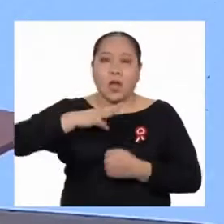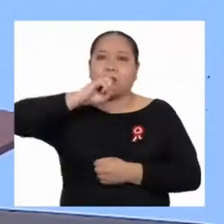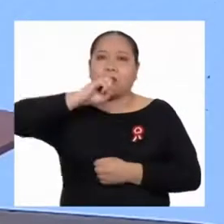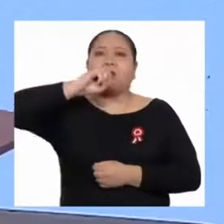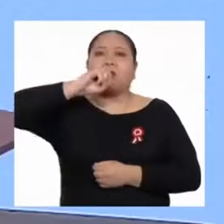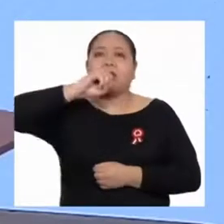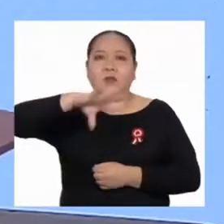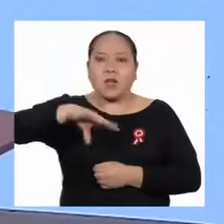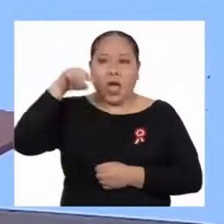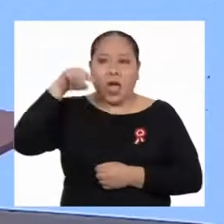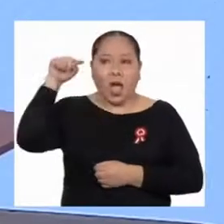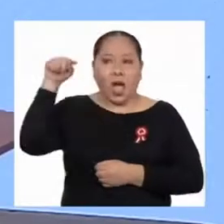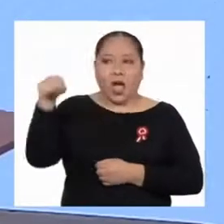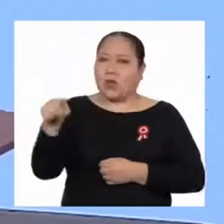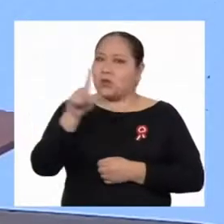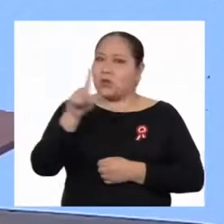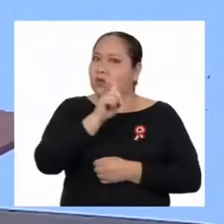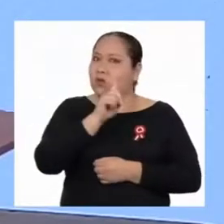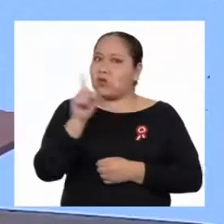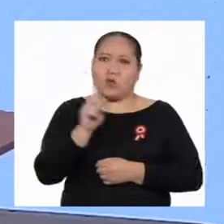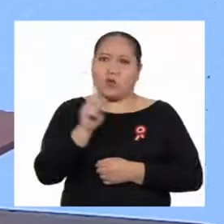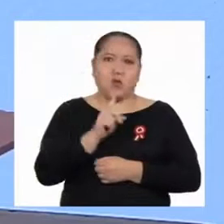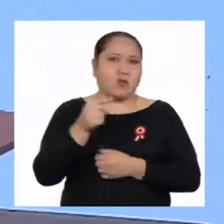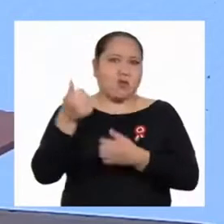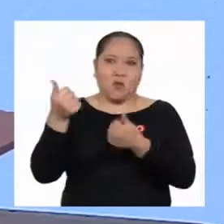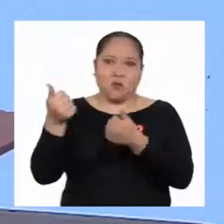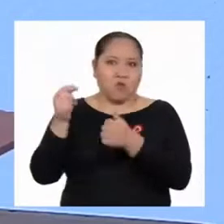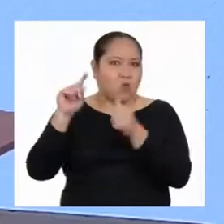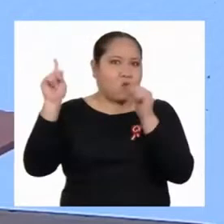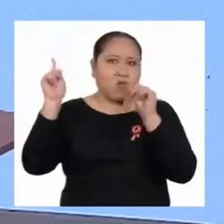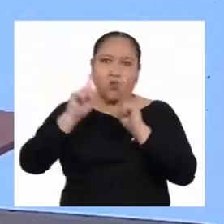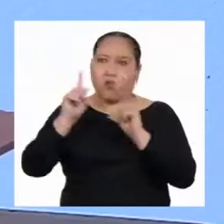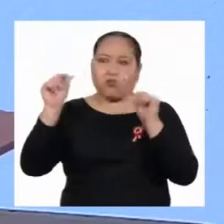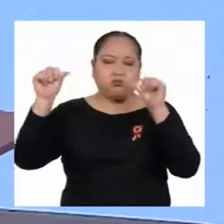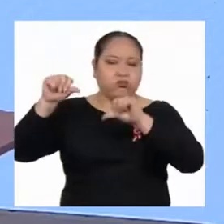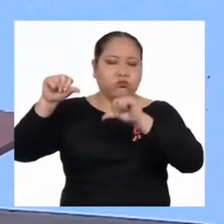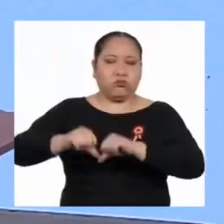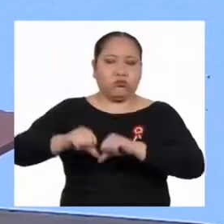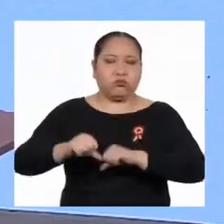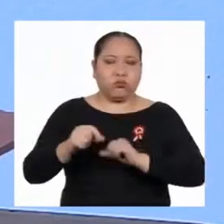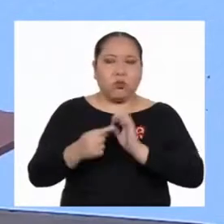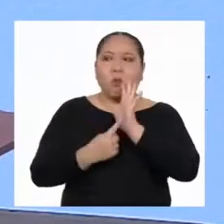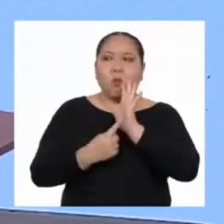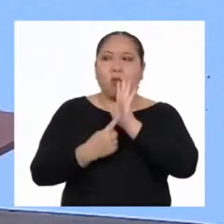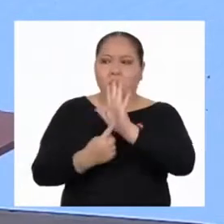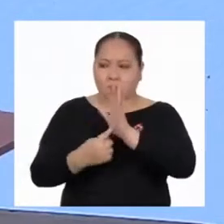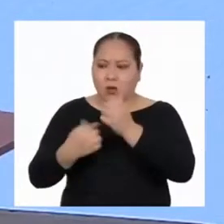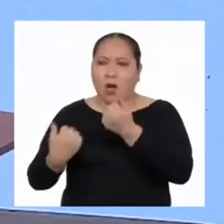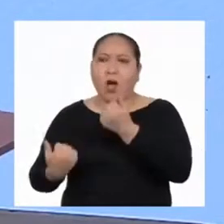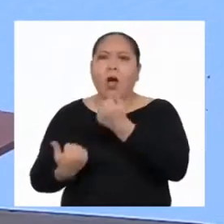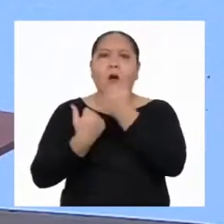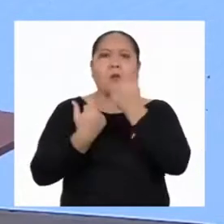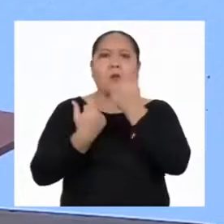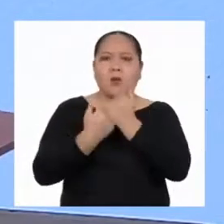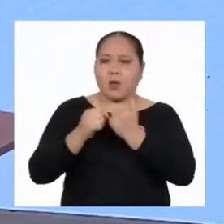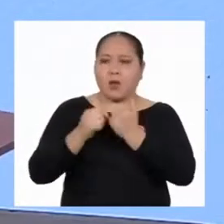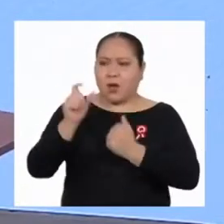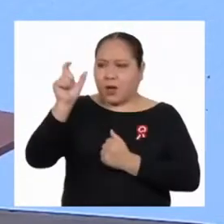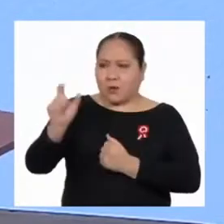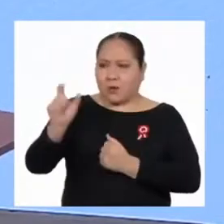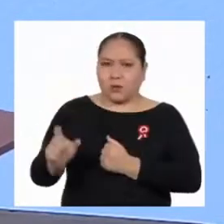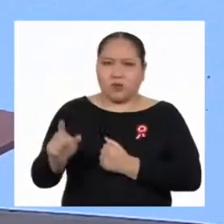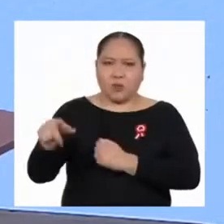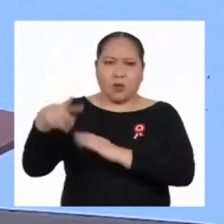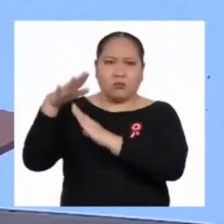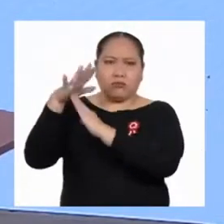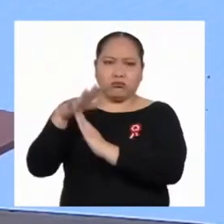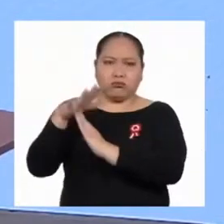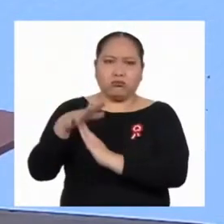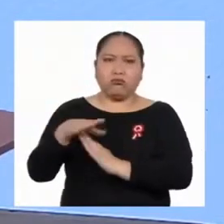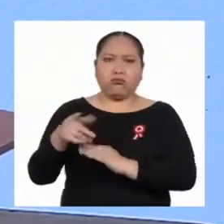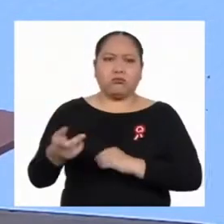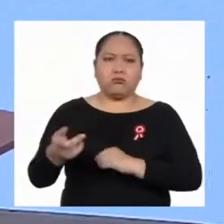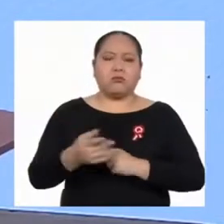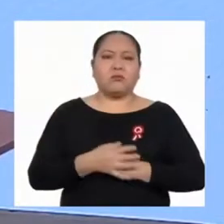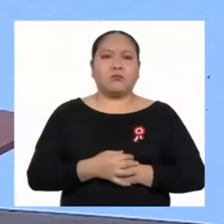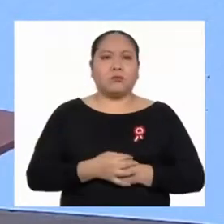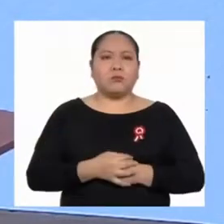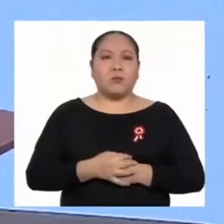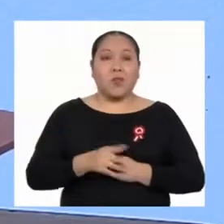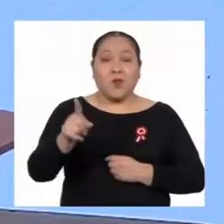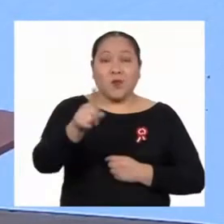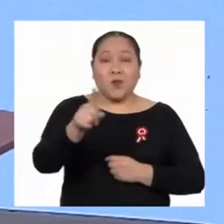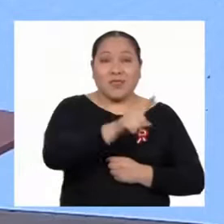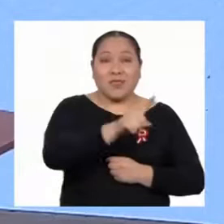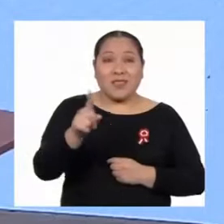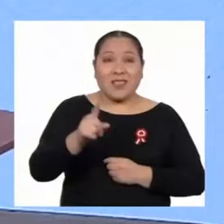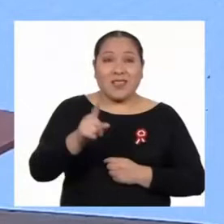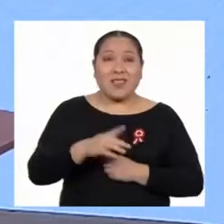Decir que eso no está bien y mostrarle nuestro apoyo a la persona afectada.